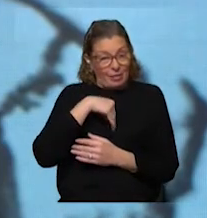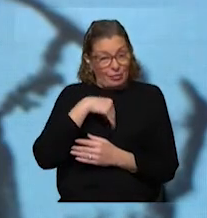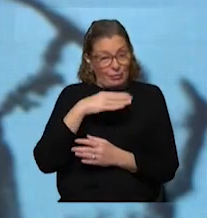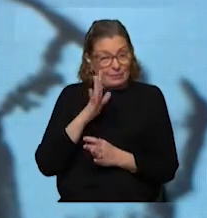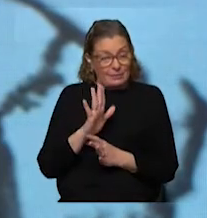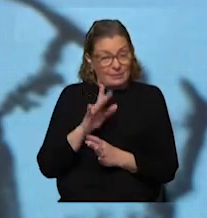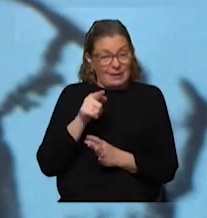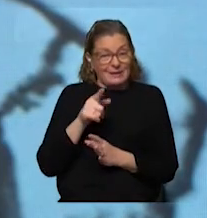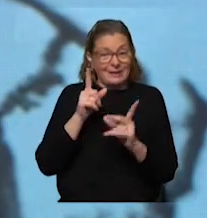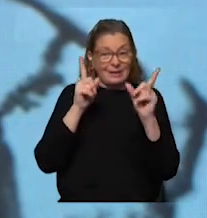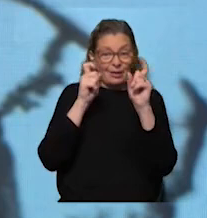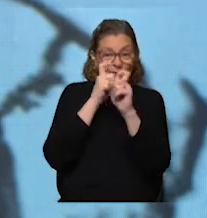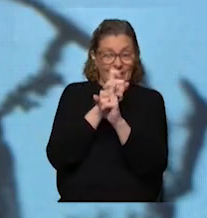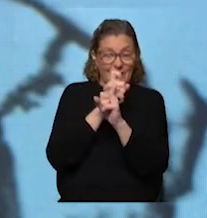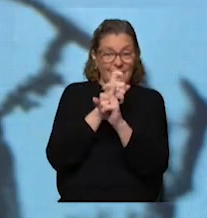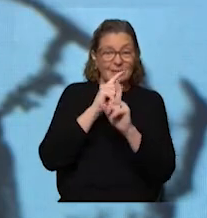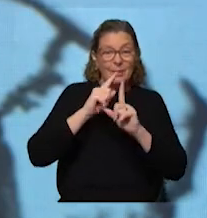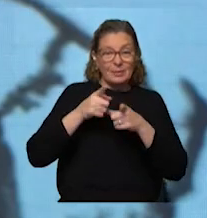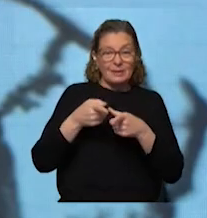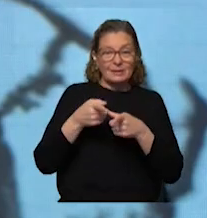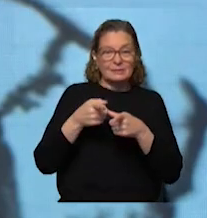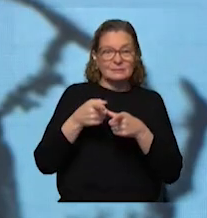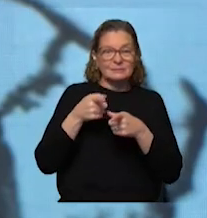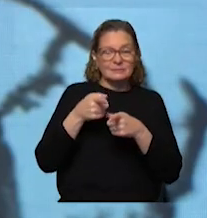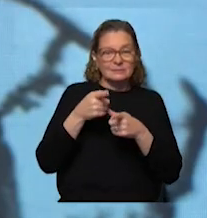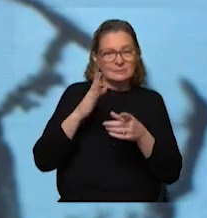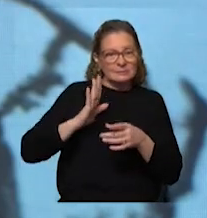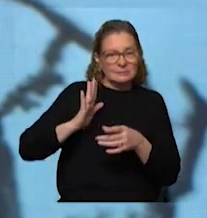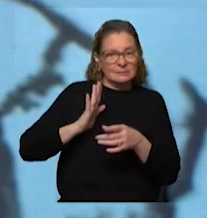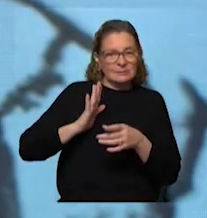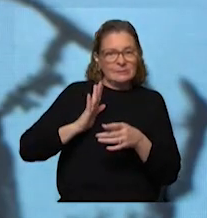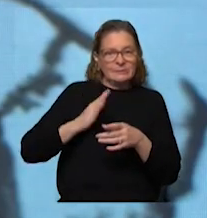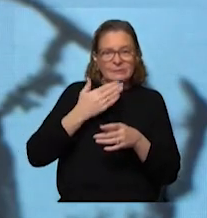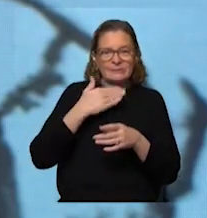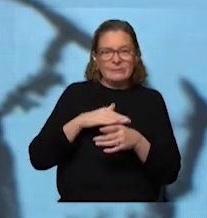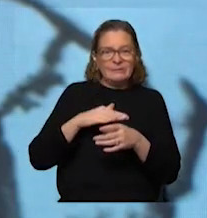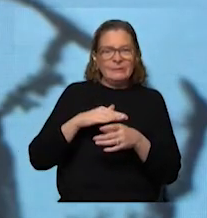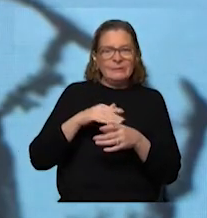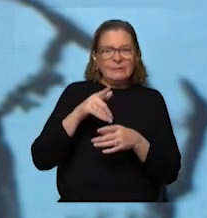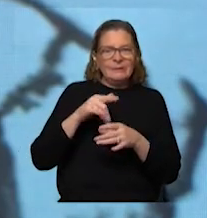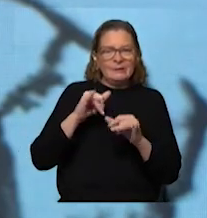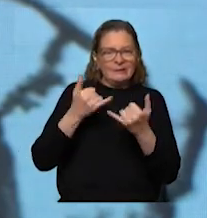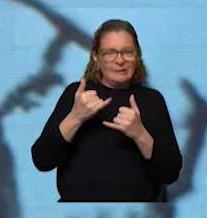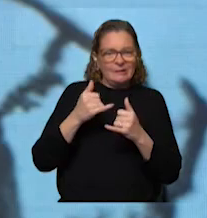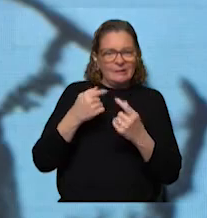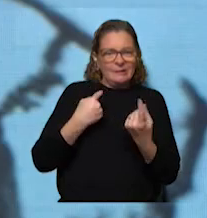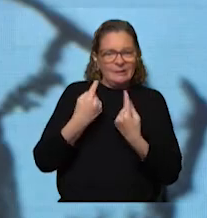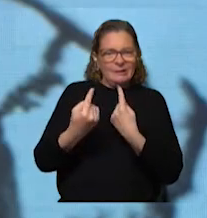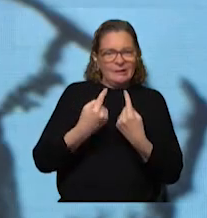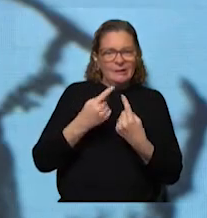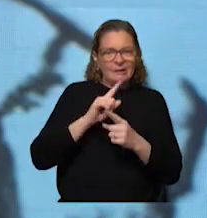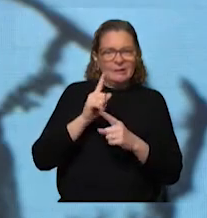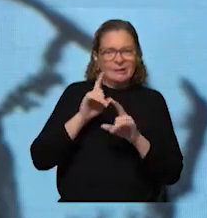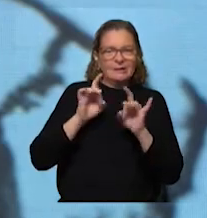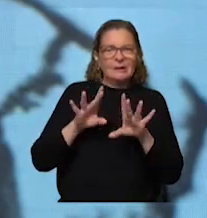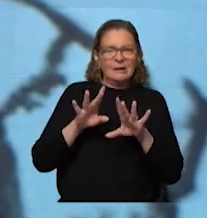ahí es difícil también que estas mujeres entiendan como este juego o sea no es